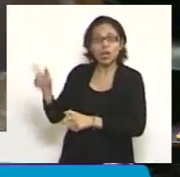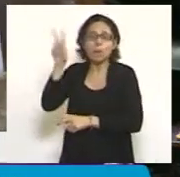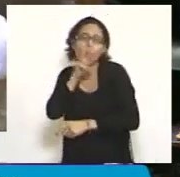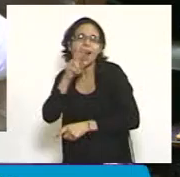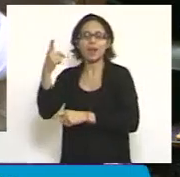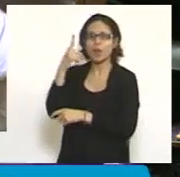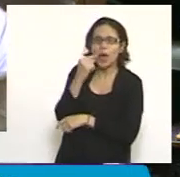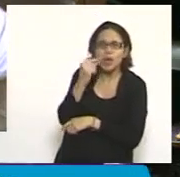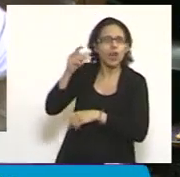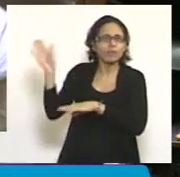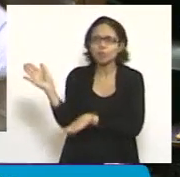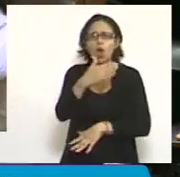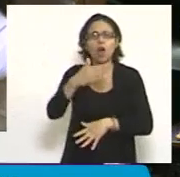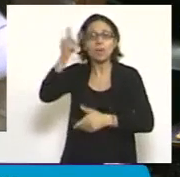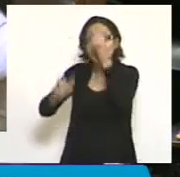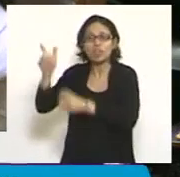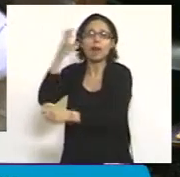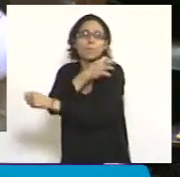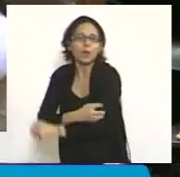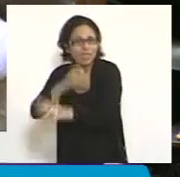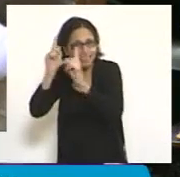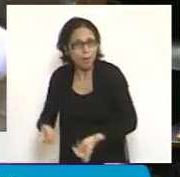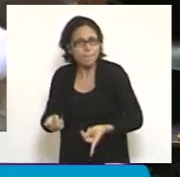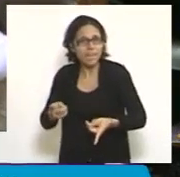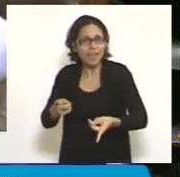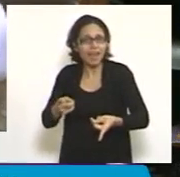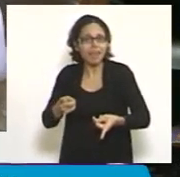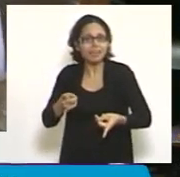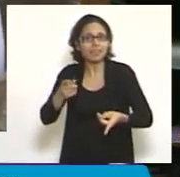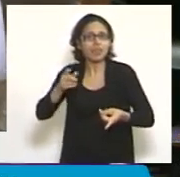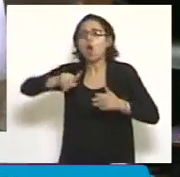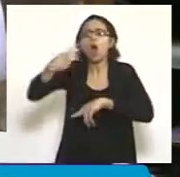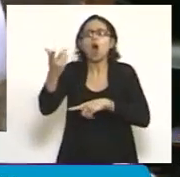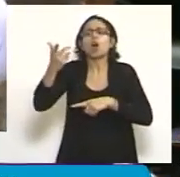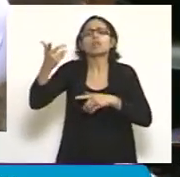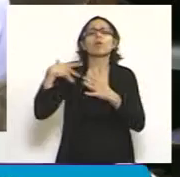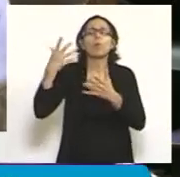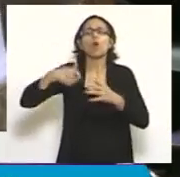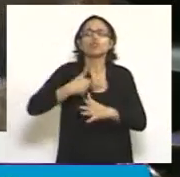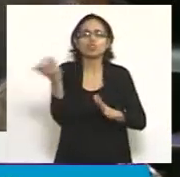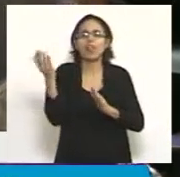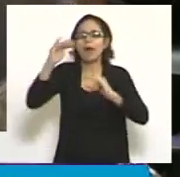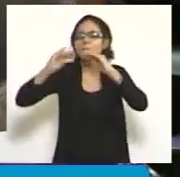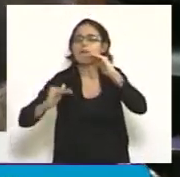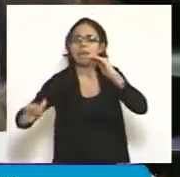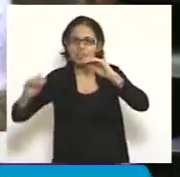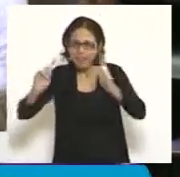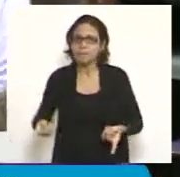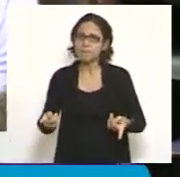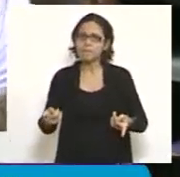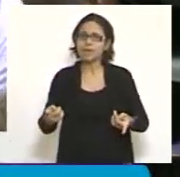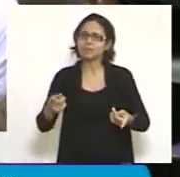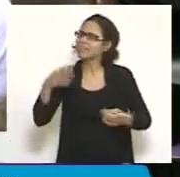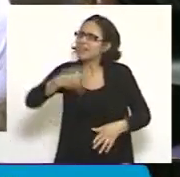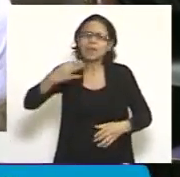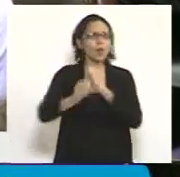más necesidades y que transversa también a otras clases sociales. Entonces, seamos